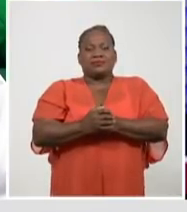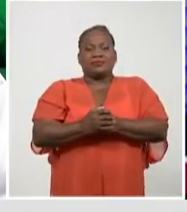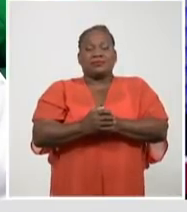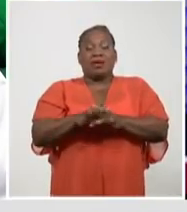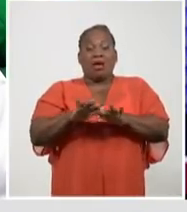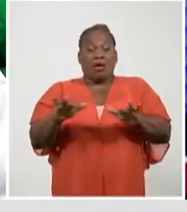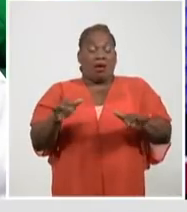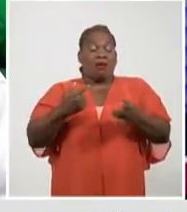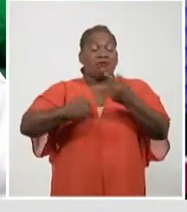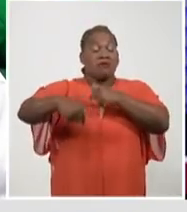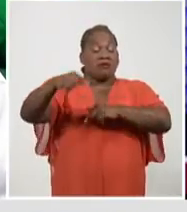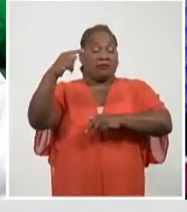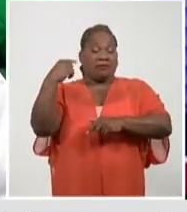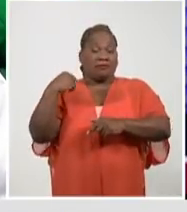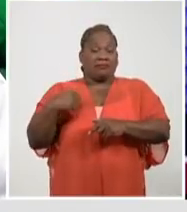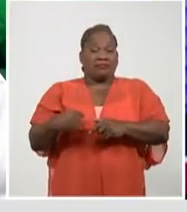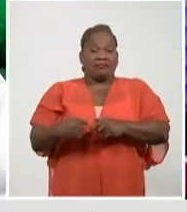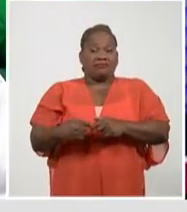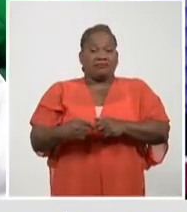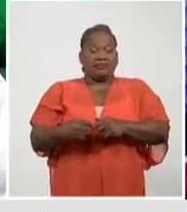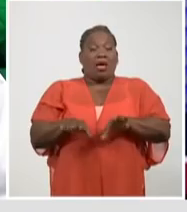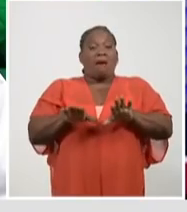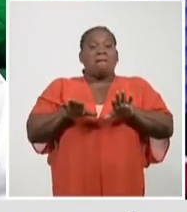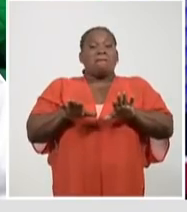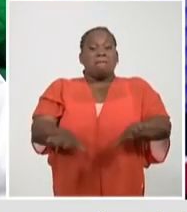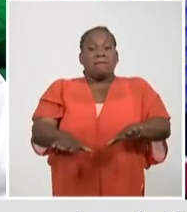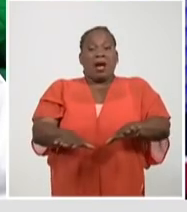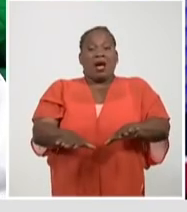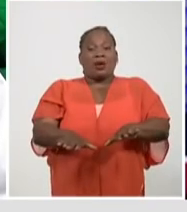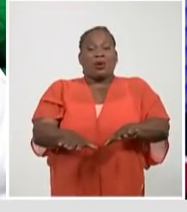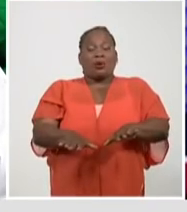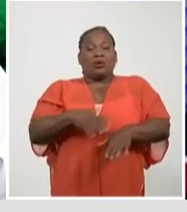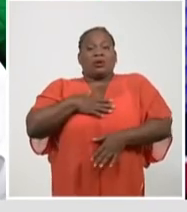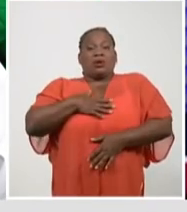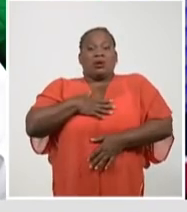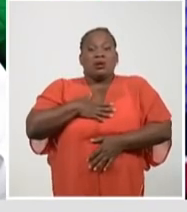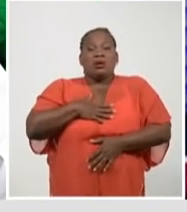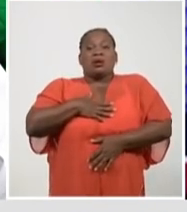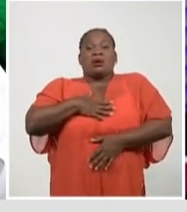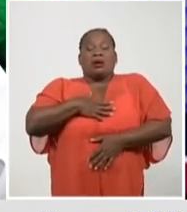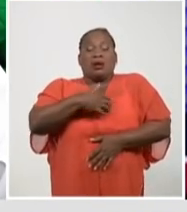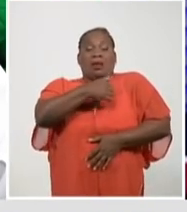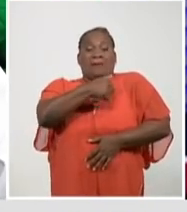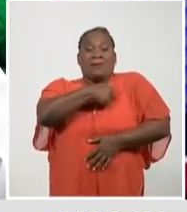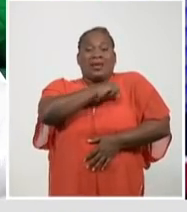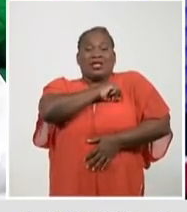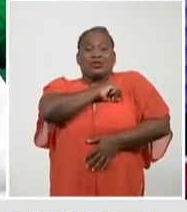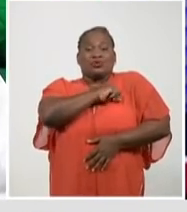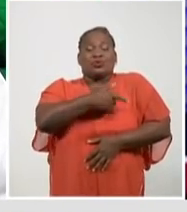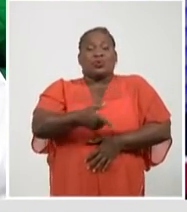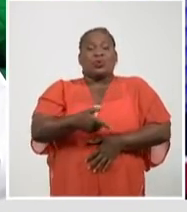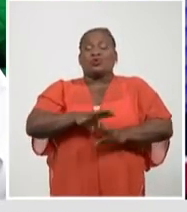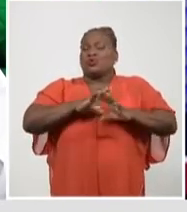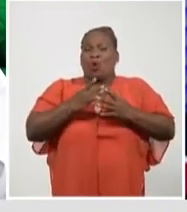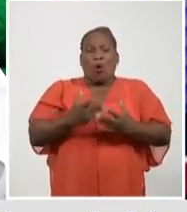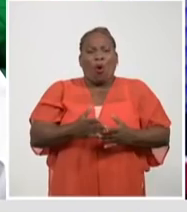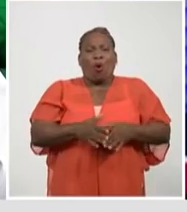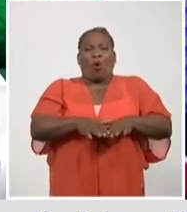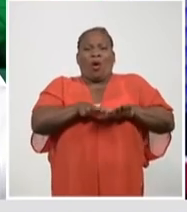ayer hace una parada cardíaca en asistolia, a pesar de aplicarse todos los tratamientos,